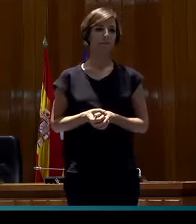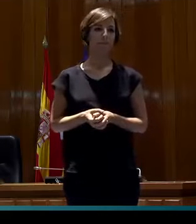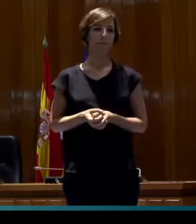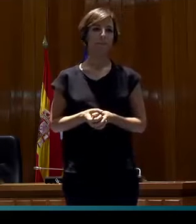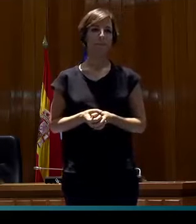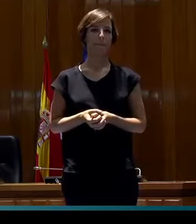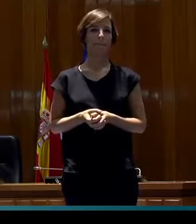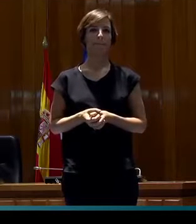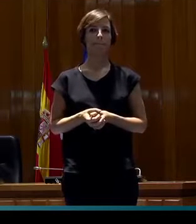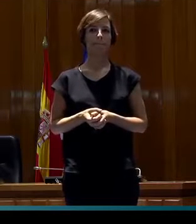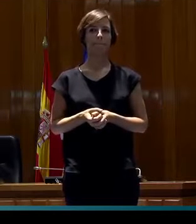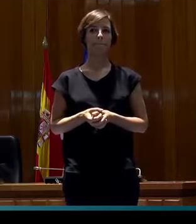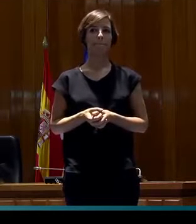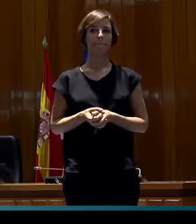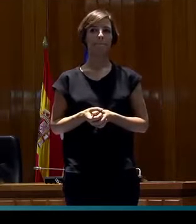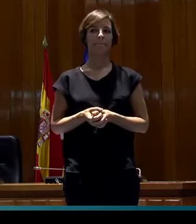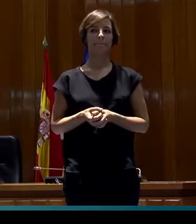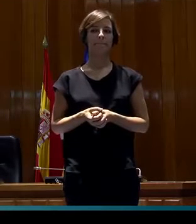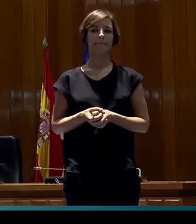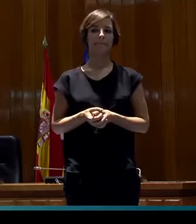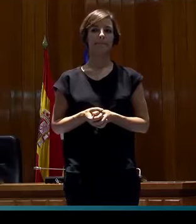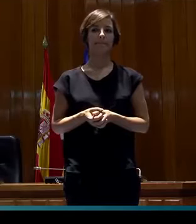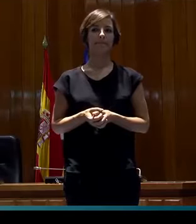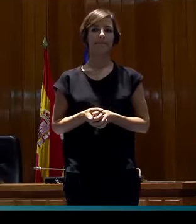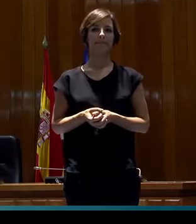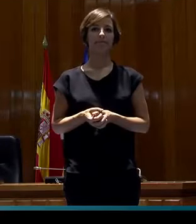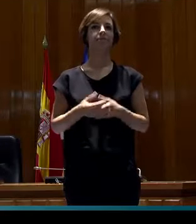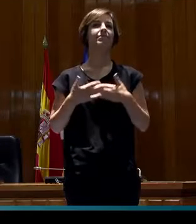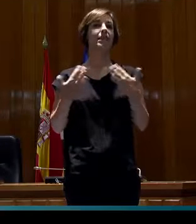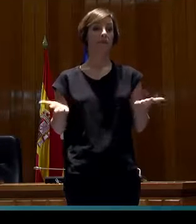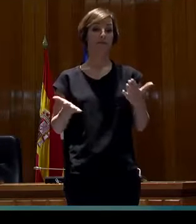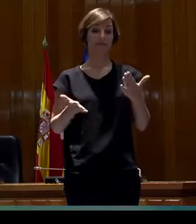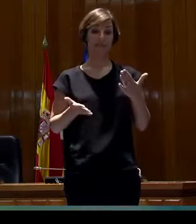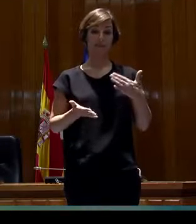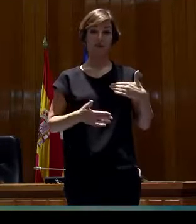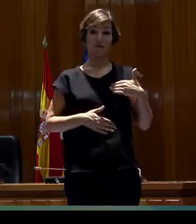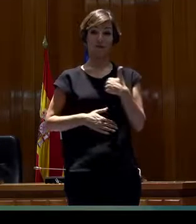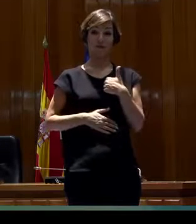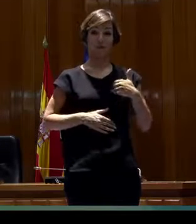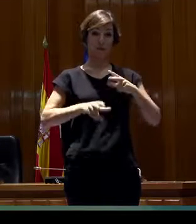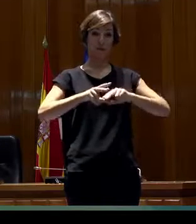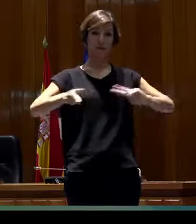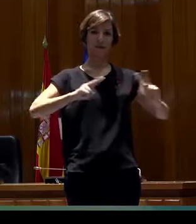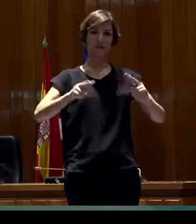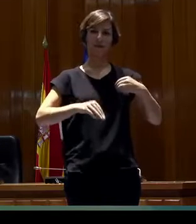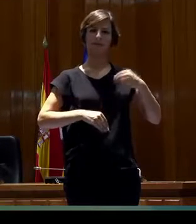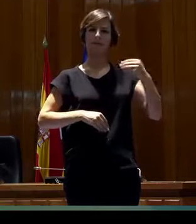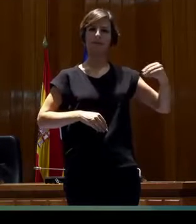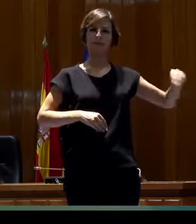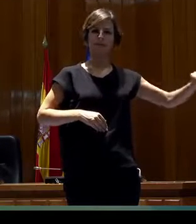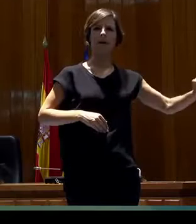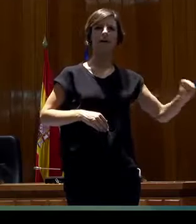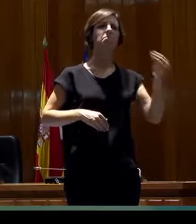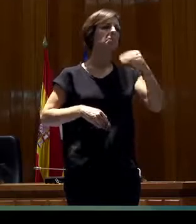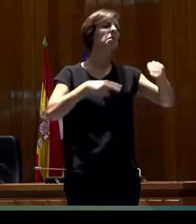Y decía también que añade nuevas funcionalidades la videointerpretación al intérprete. ¿Qué